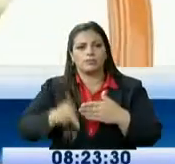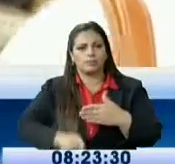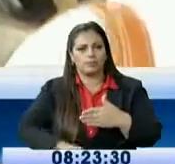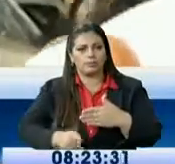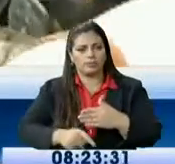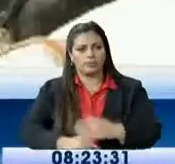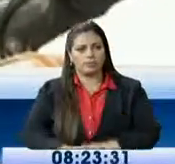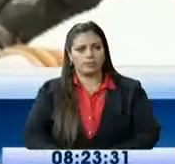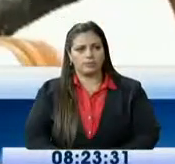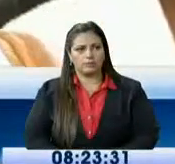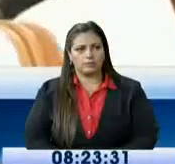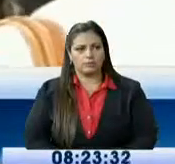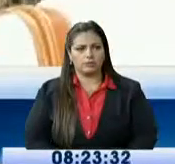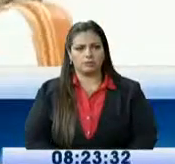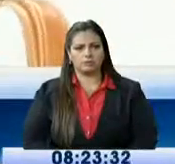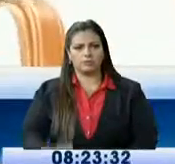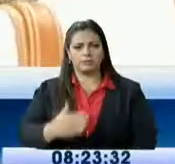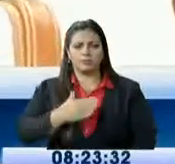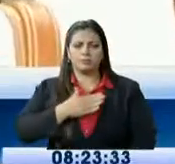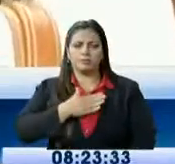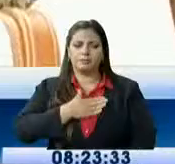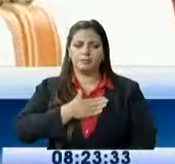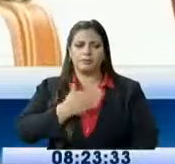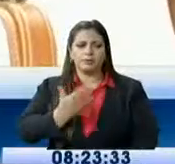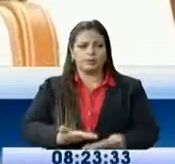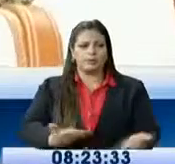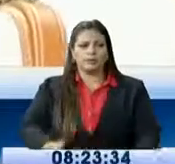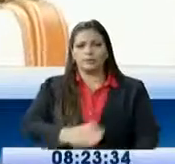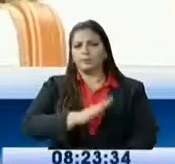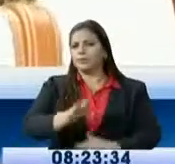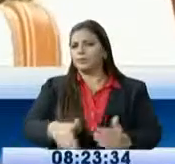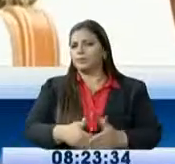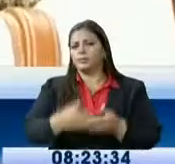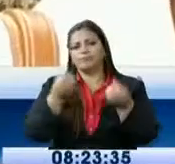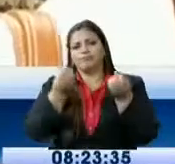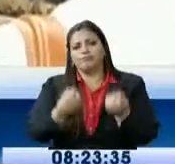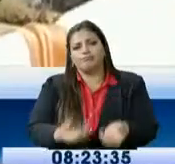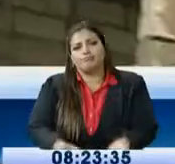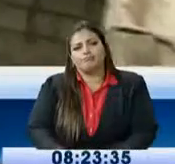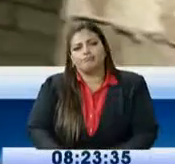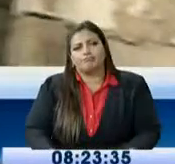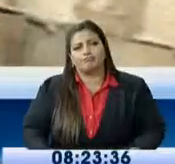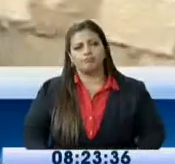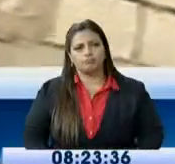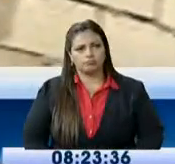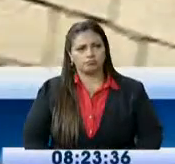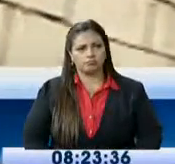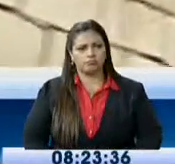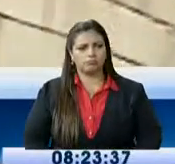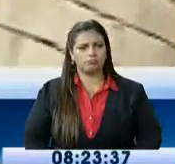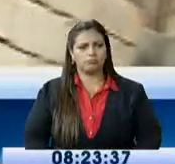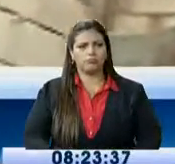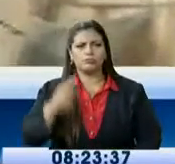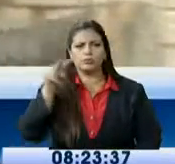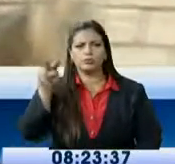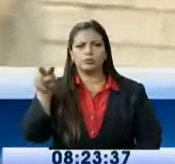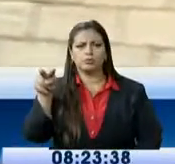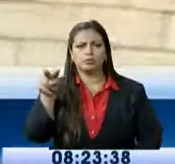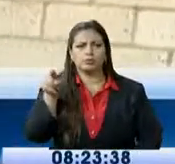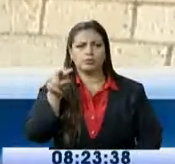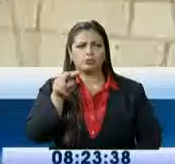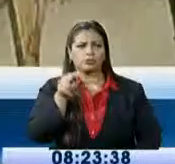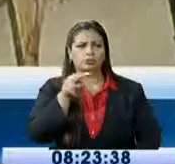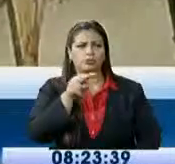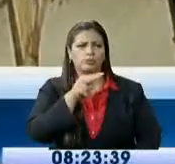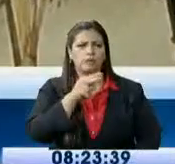Justo en estas fechas se lo pierde lo más que queremos, así sea un trapito viejo, lo sirve a nosotros, ¿no? El fuego dejó solo el esqueleto de la